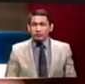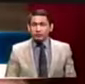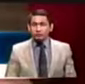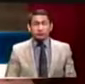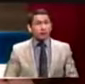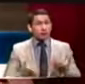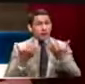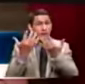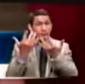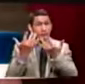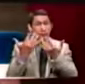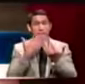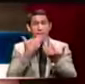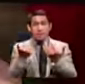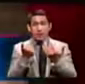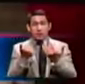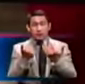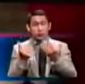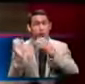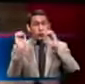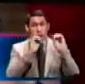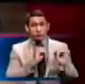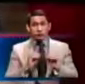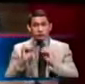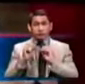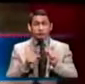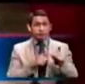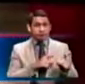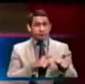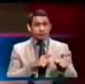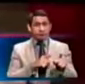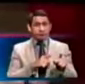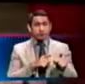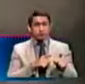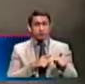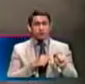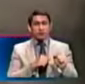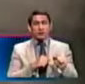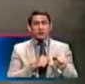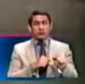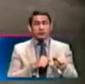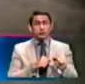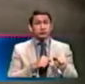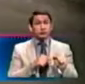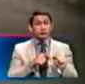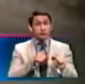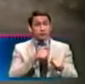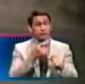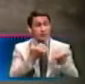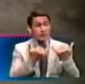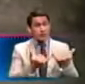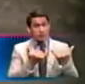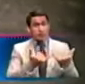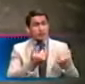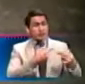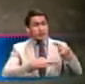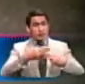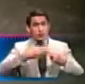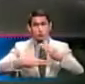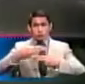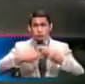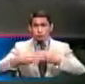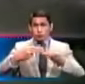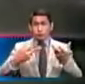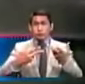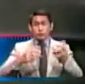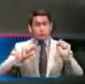mejorar la infraestructura y también la estructura de costos del sector turístico. Los establecimientos de alojamiento y guías turísticos podrán obtener